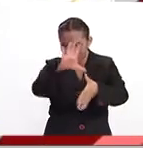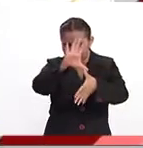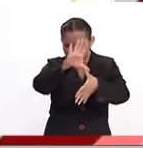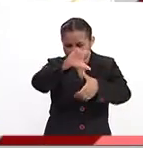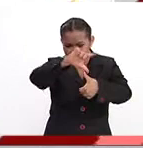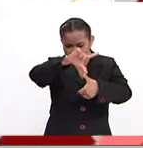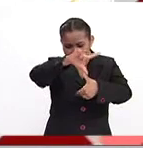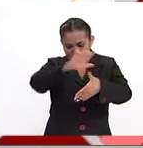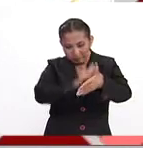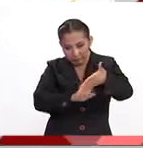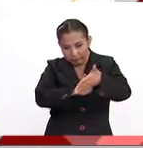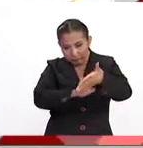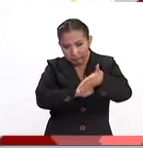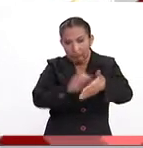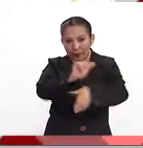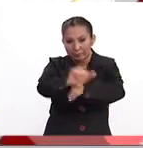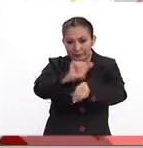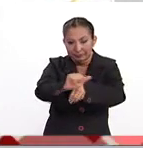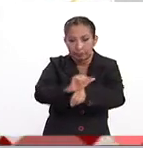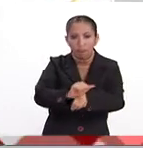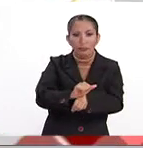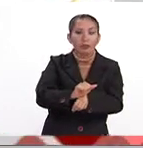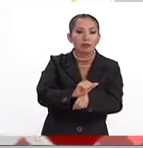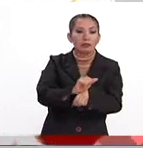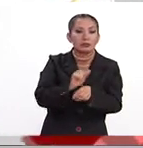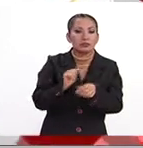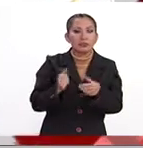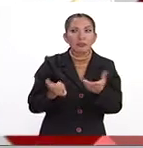Latina, está Argentina, ¿no?